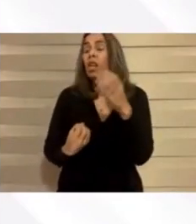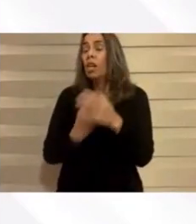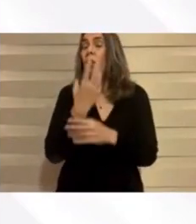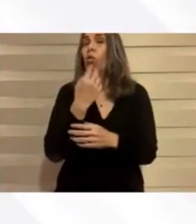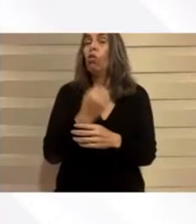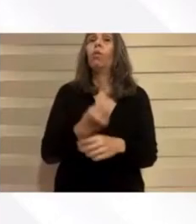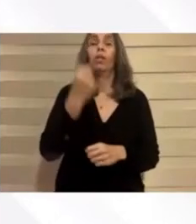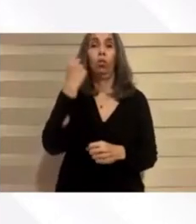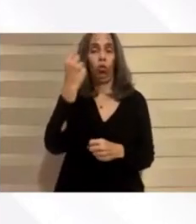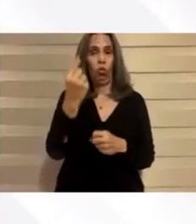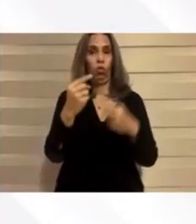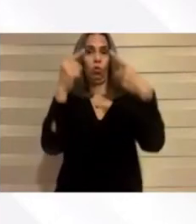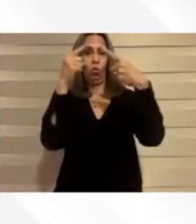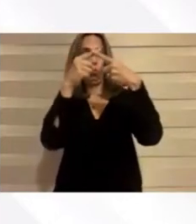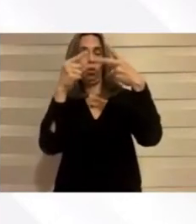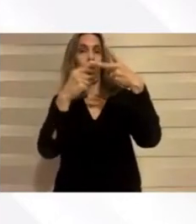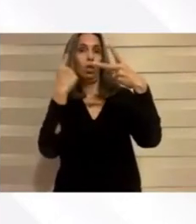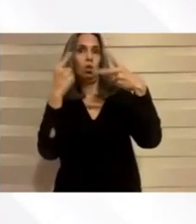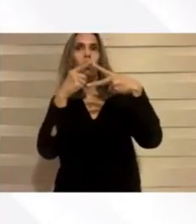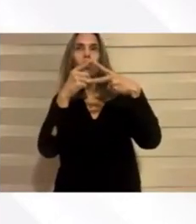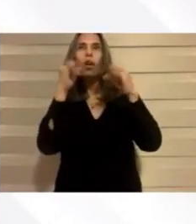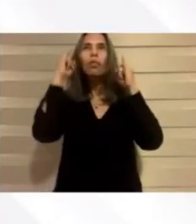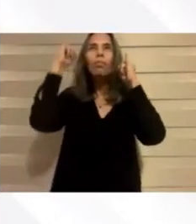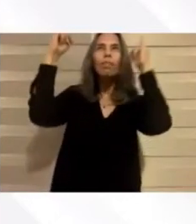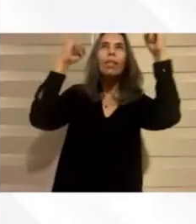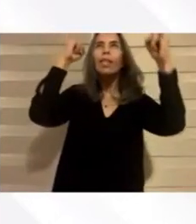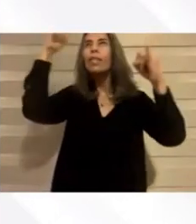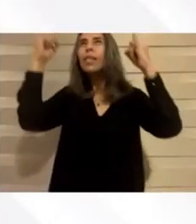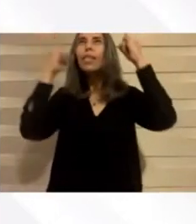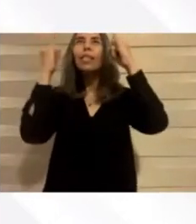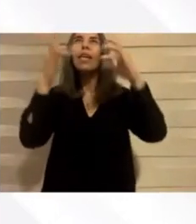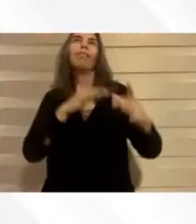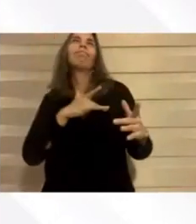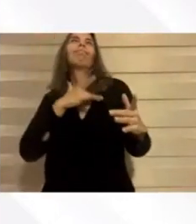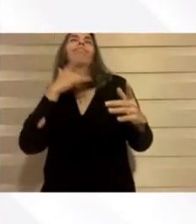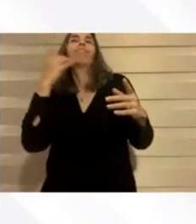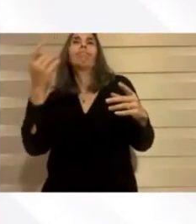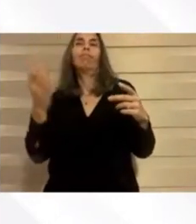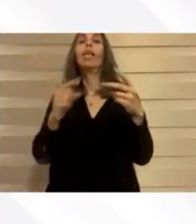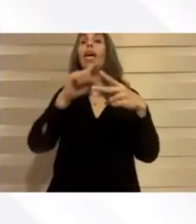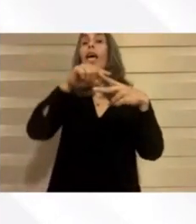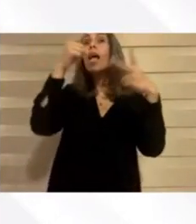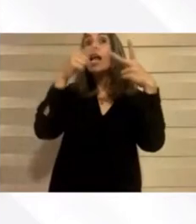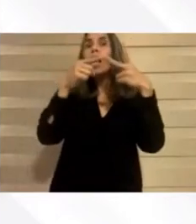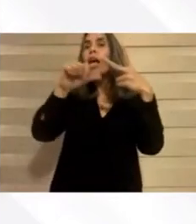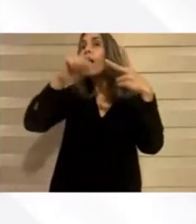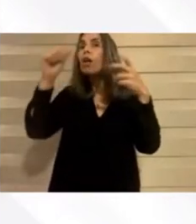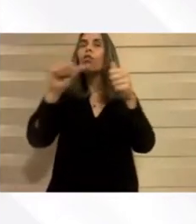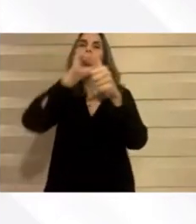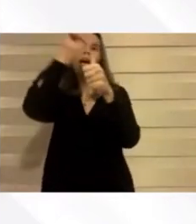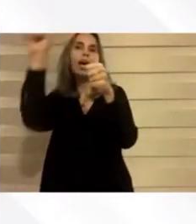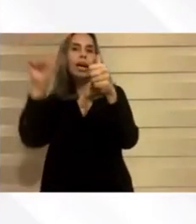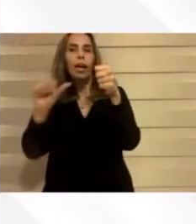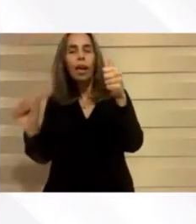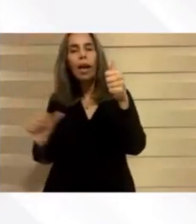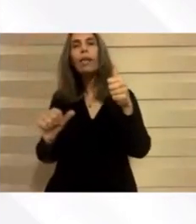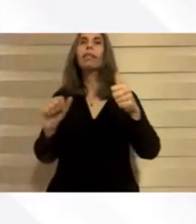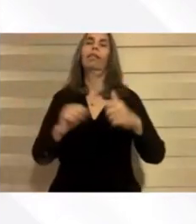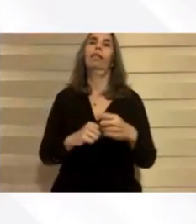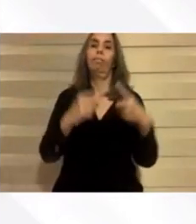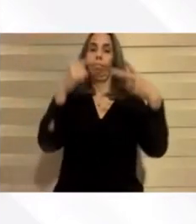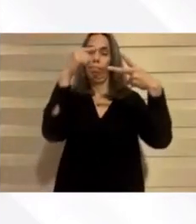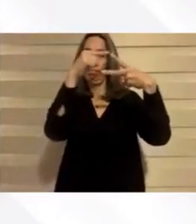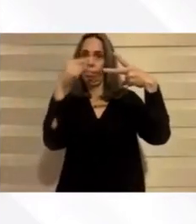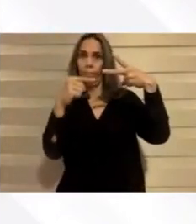cosas, ¿no? Uno es la creatividad, la inspiración, y por eso hemos agregado el arte y la apreciación artística como parte de